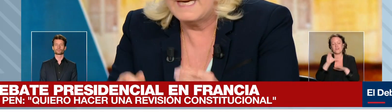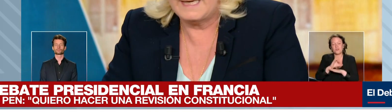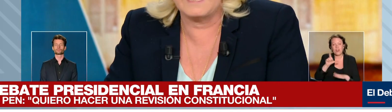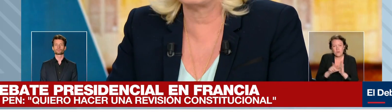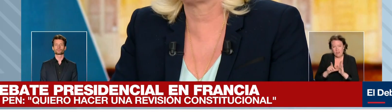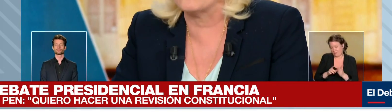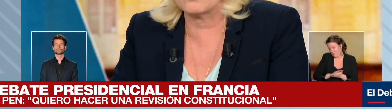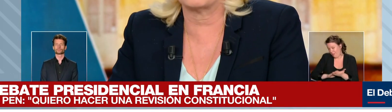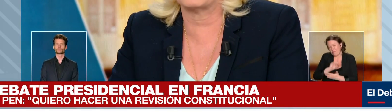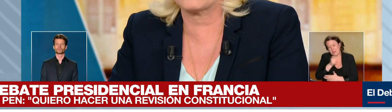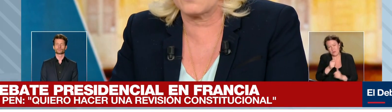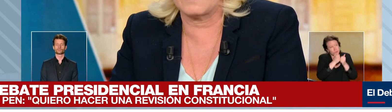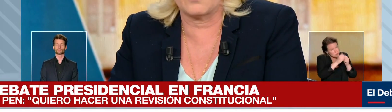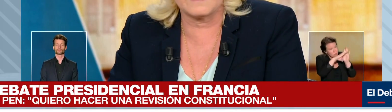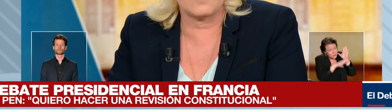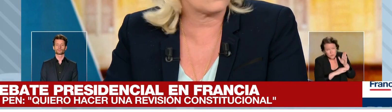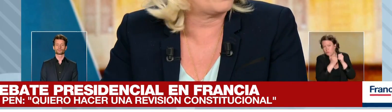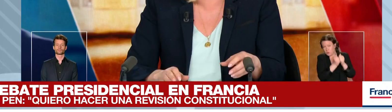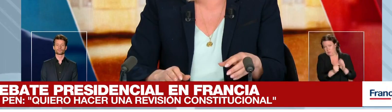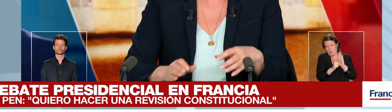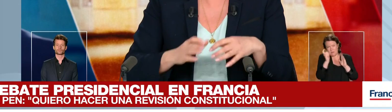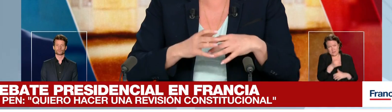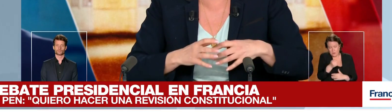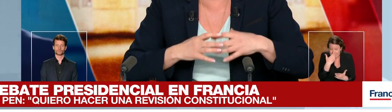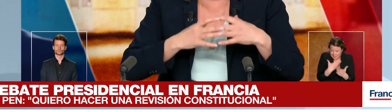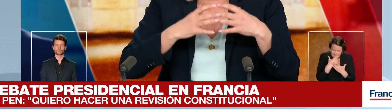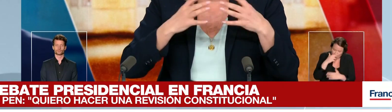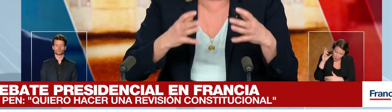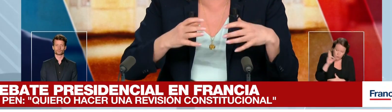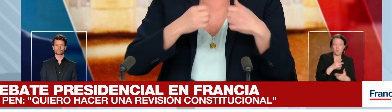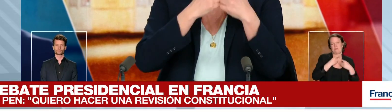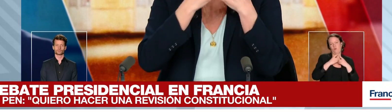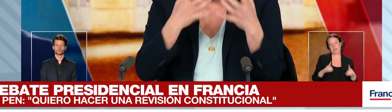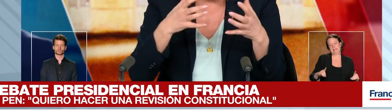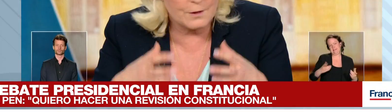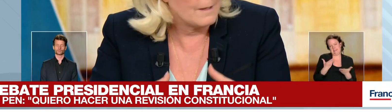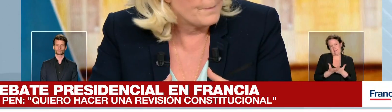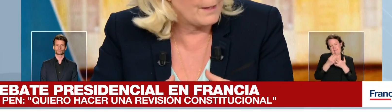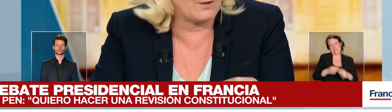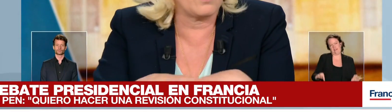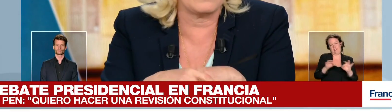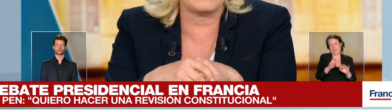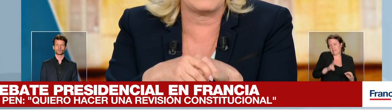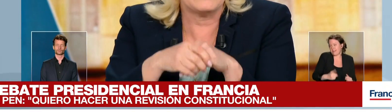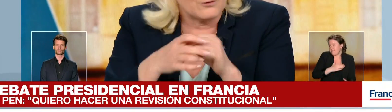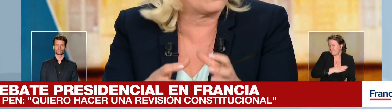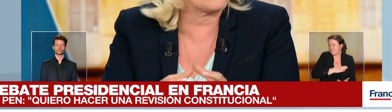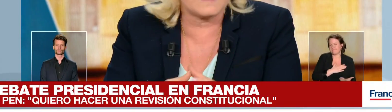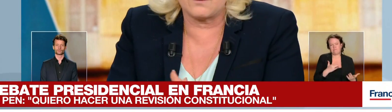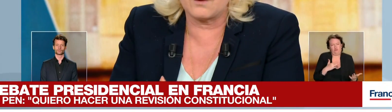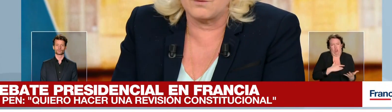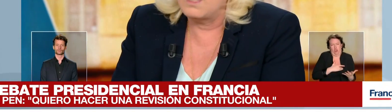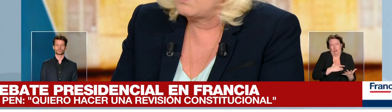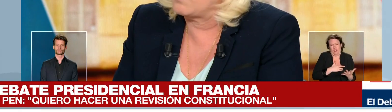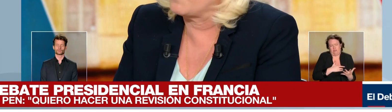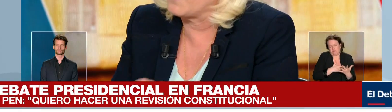es legal y, sobre todo, es democrático. Hay que reencontrar el sentido de la democracia en nuestro país. Me apoyo, por